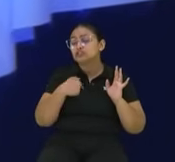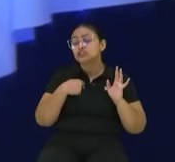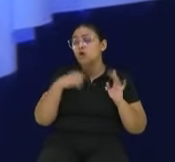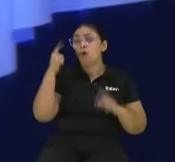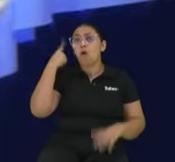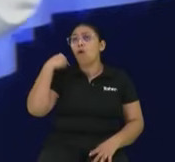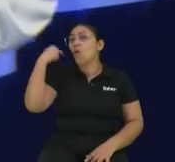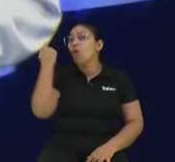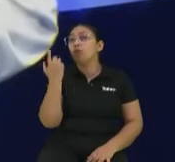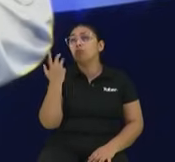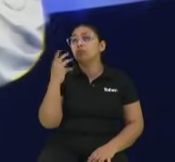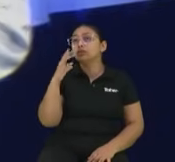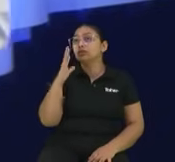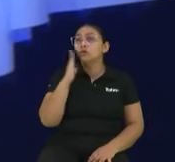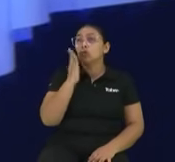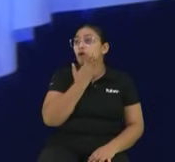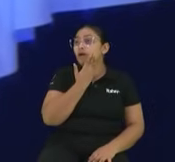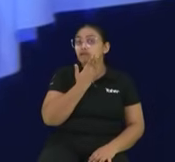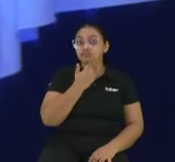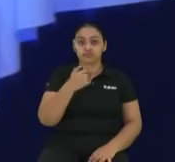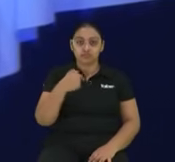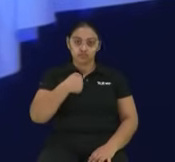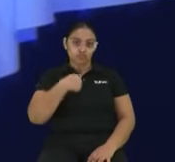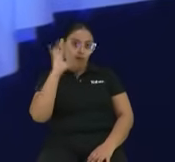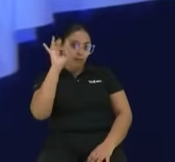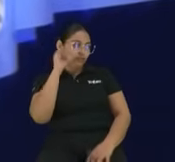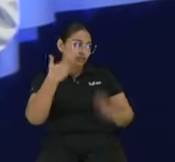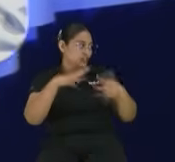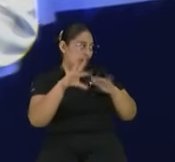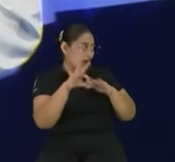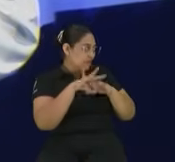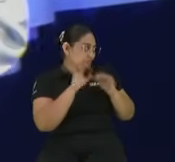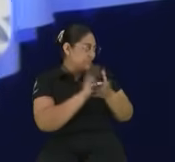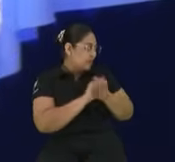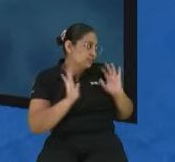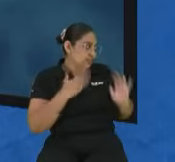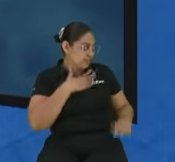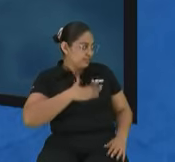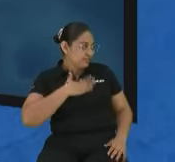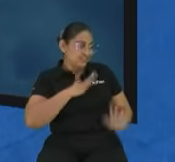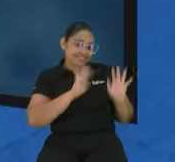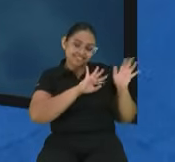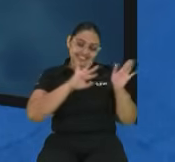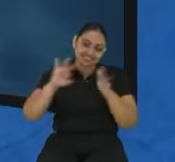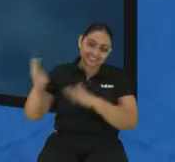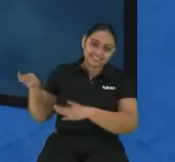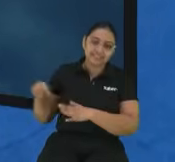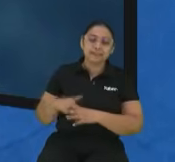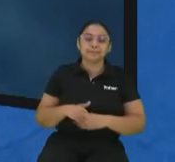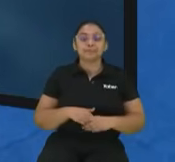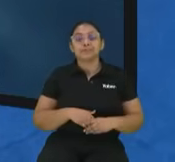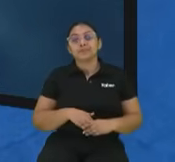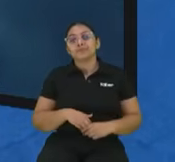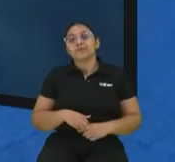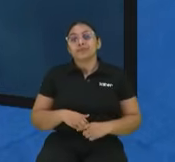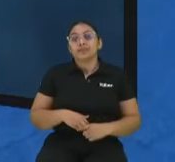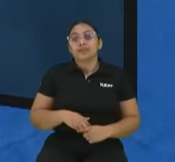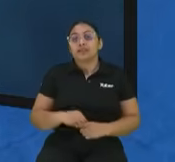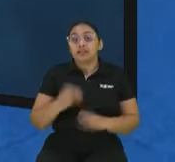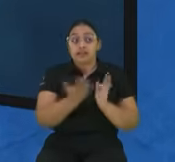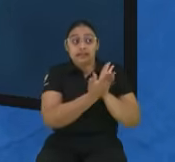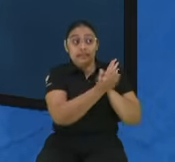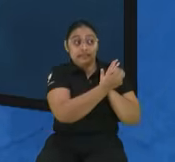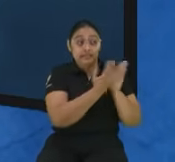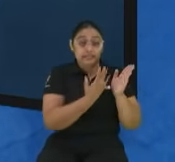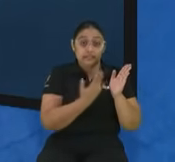señor Qué dice la palabra en Jeremías 99:24 Léalo conmigo más alábate alabar en entenderme Qué